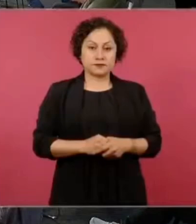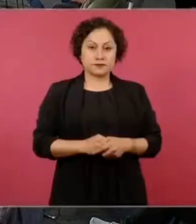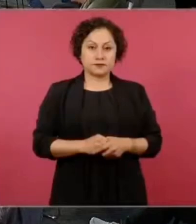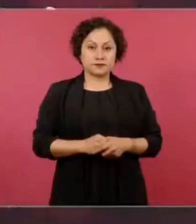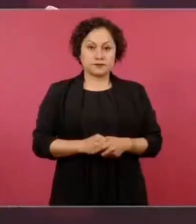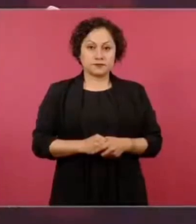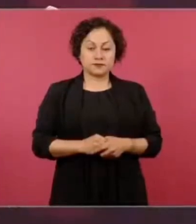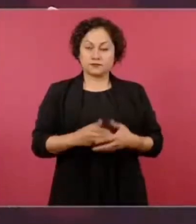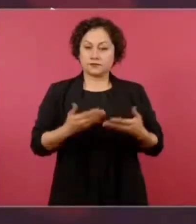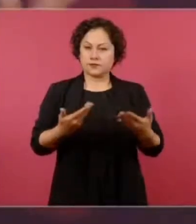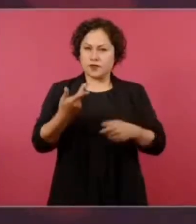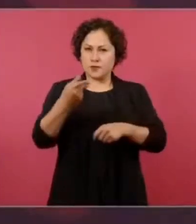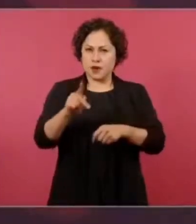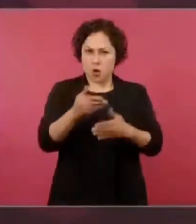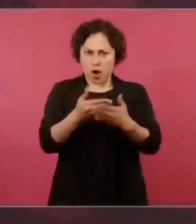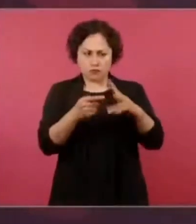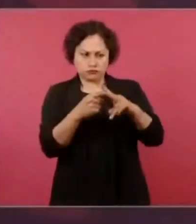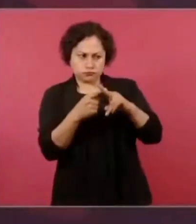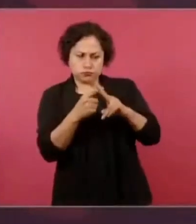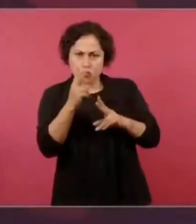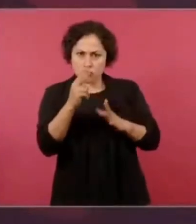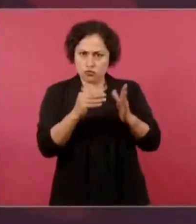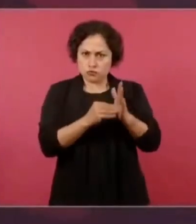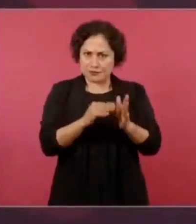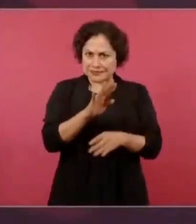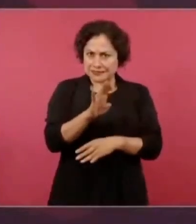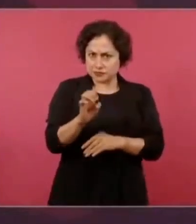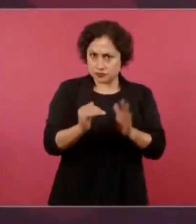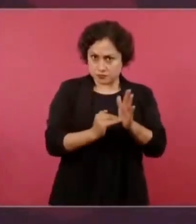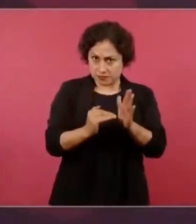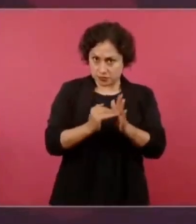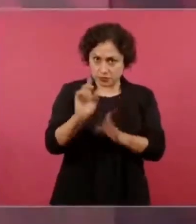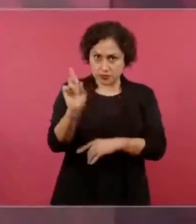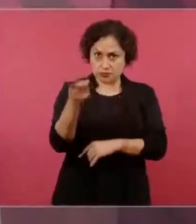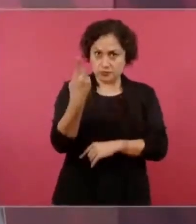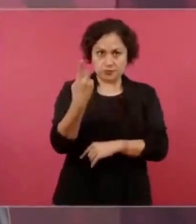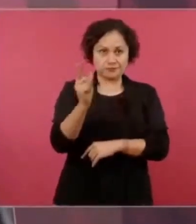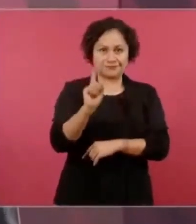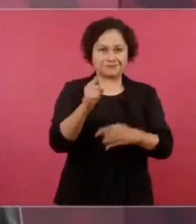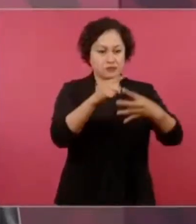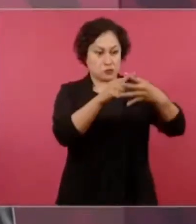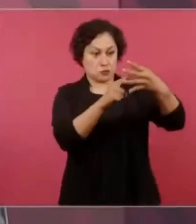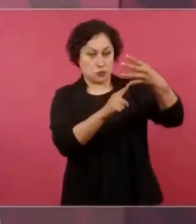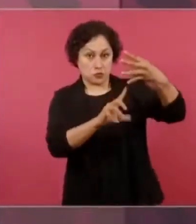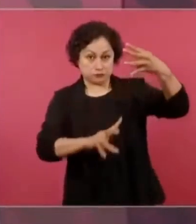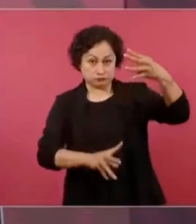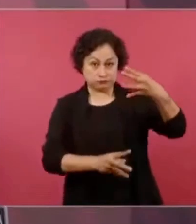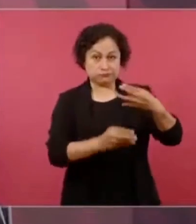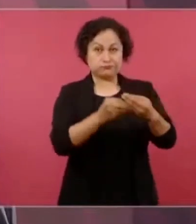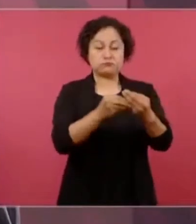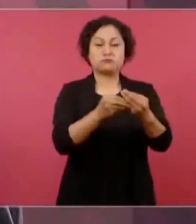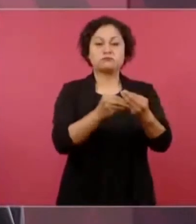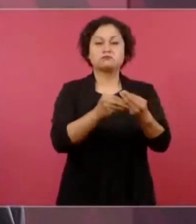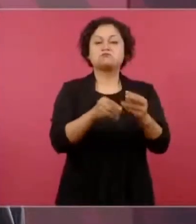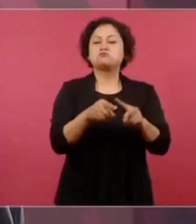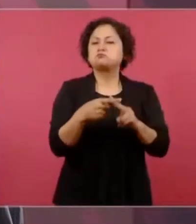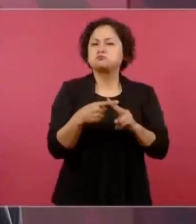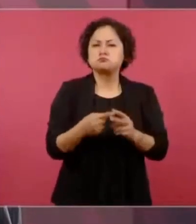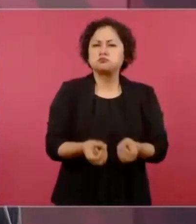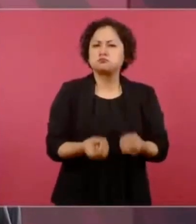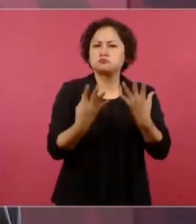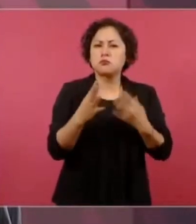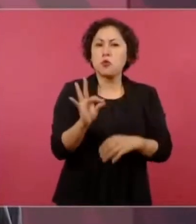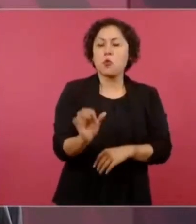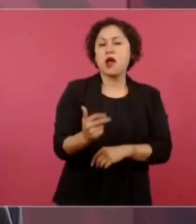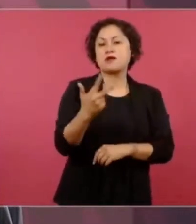millones de dólares, sino estos 24 acumulan 48.000 millones de dólares.